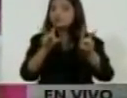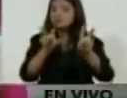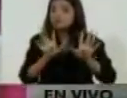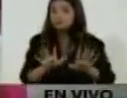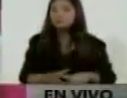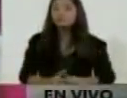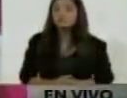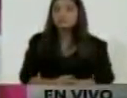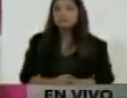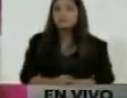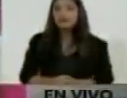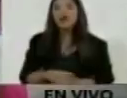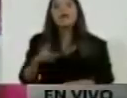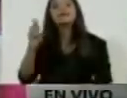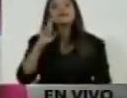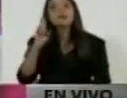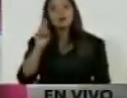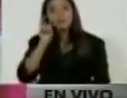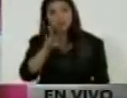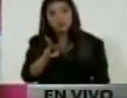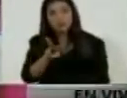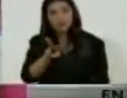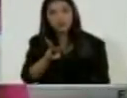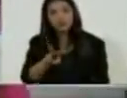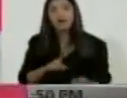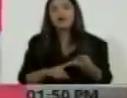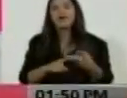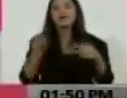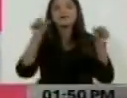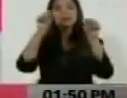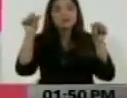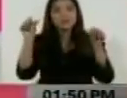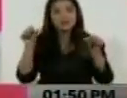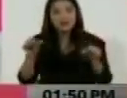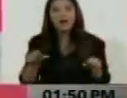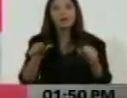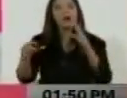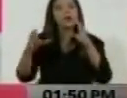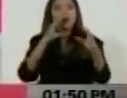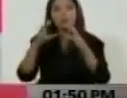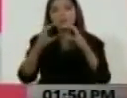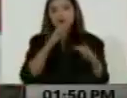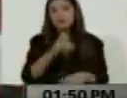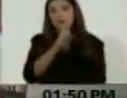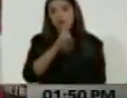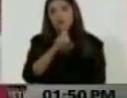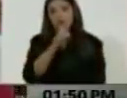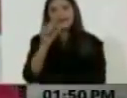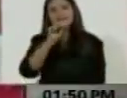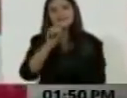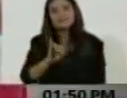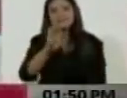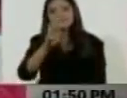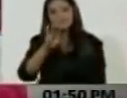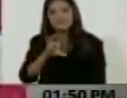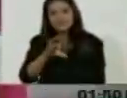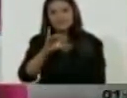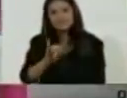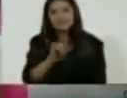y a través de Radio Miraflores, a través del sistema de comunicación bolivariana, el SICSI, a través de las redes